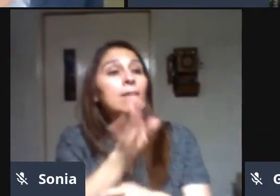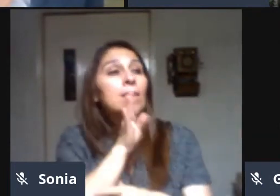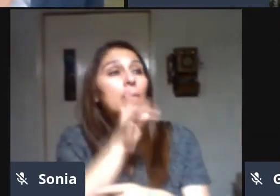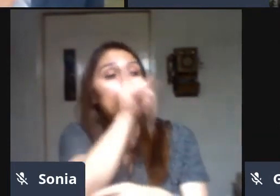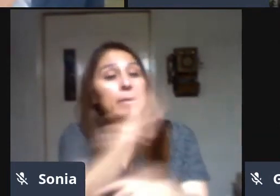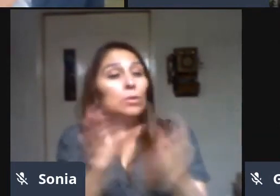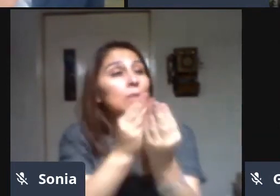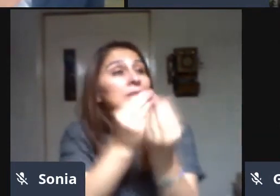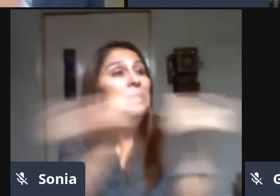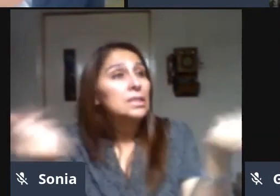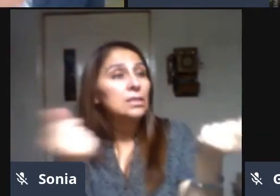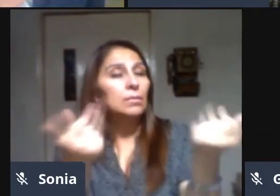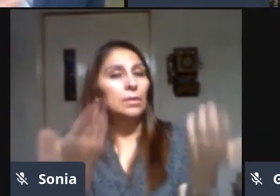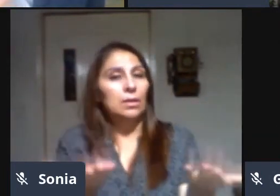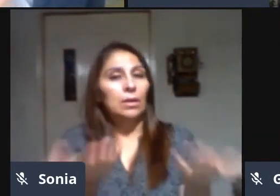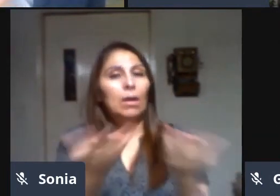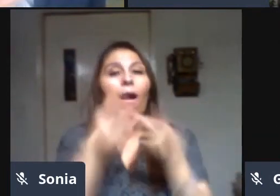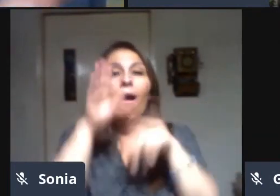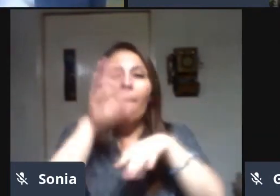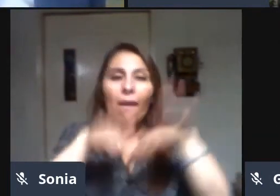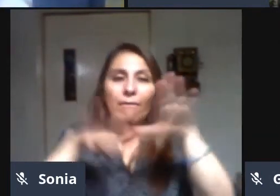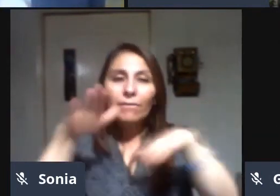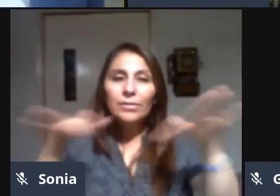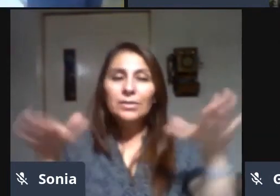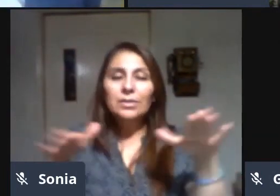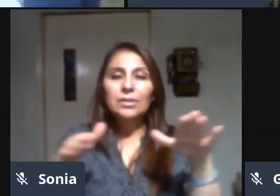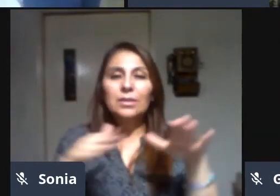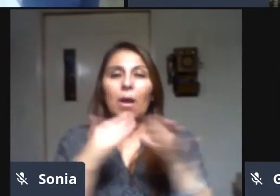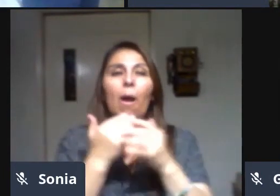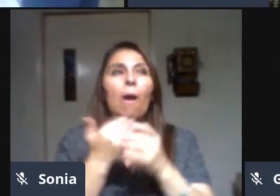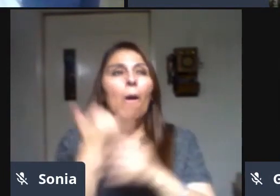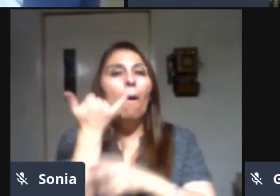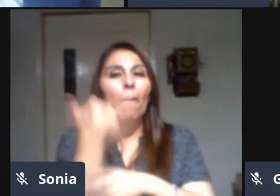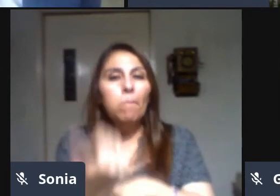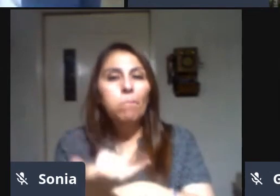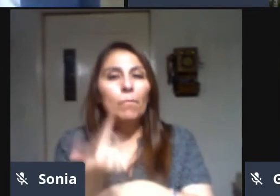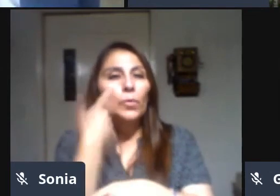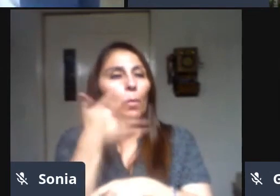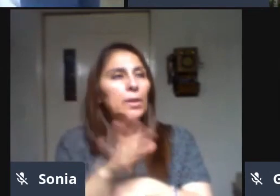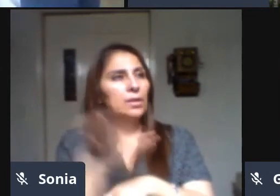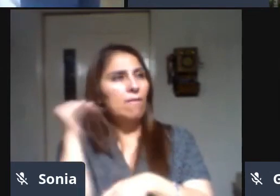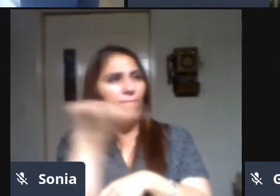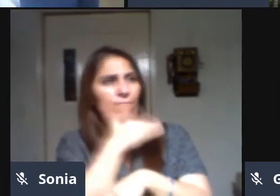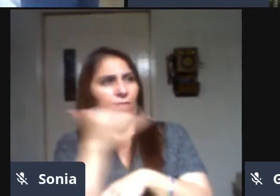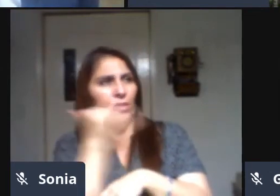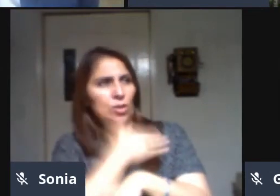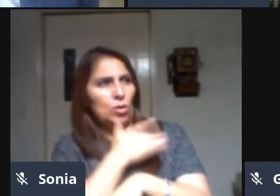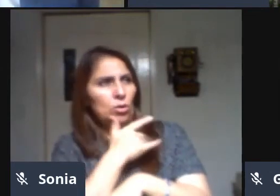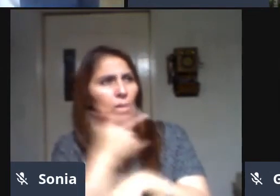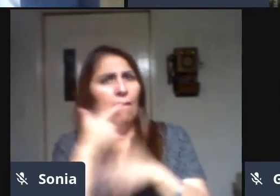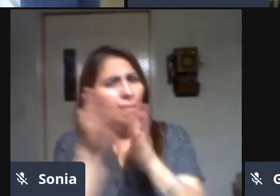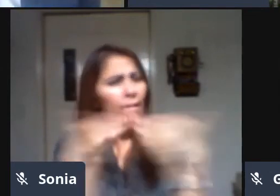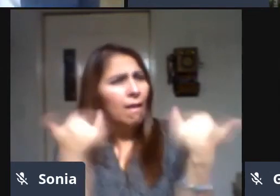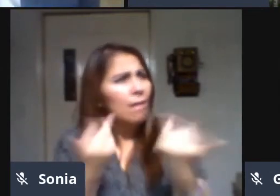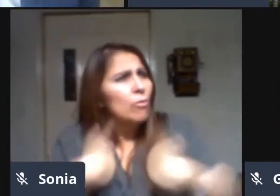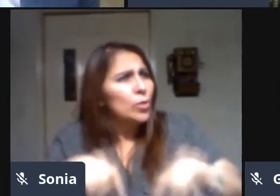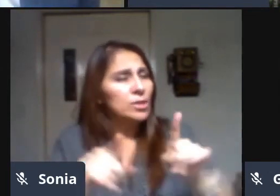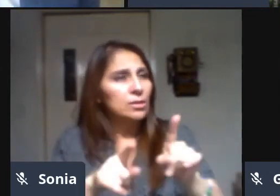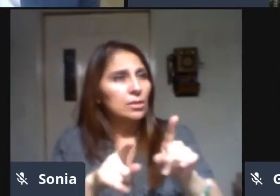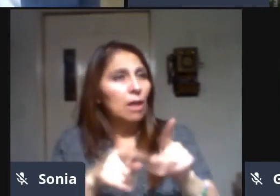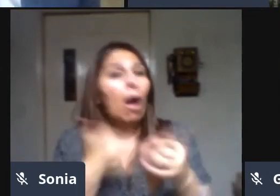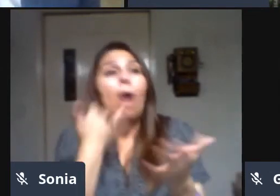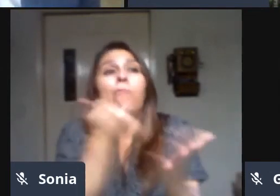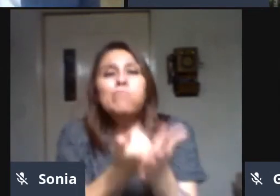muchas es justamente en esto de la que parece ficción y que no parece realidad ahí está en lo metafórico